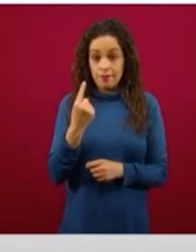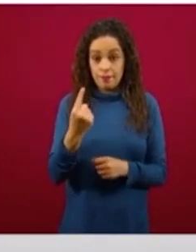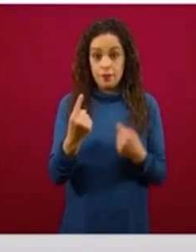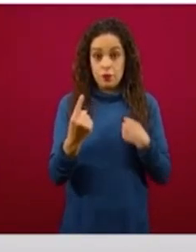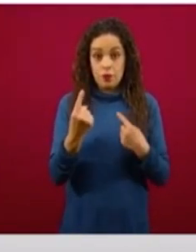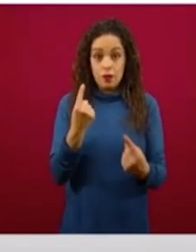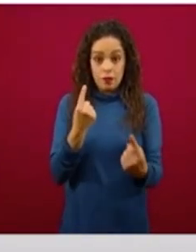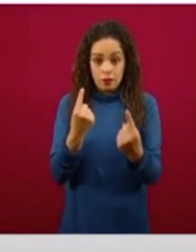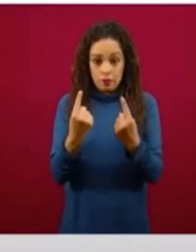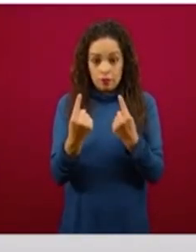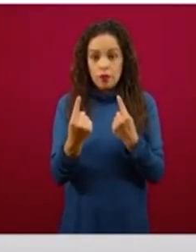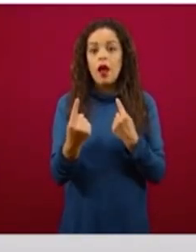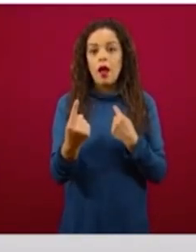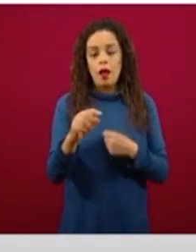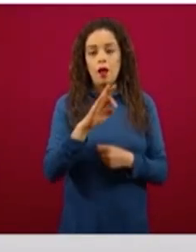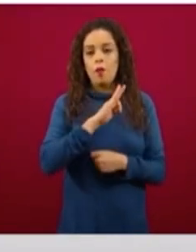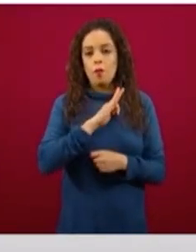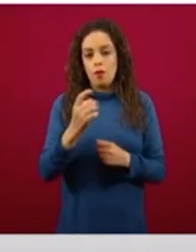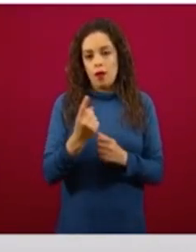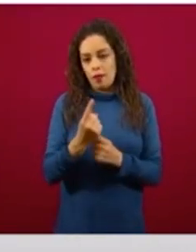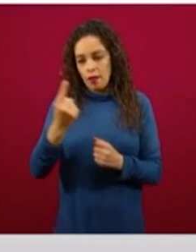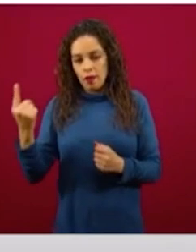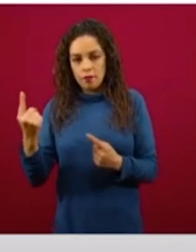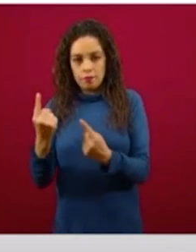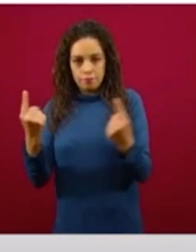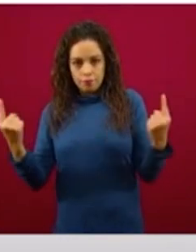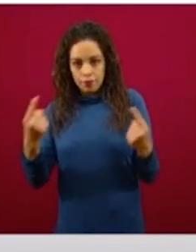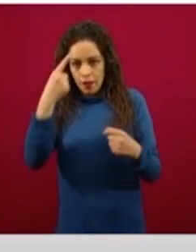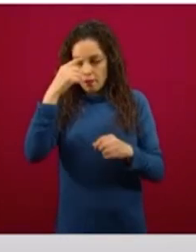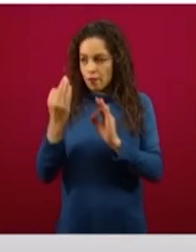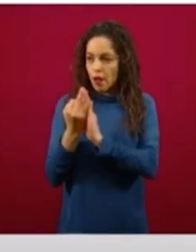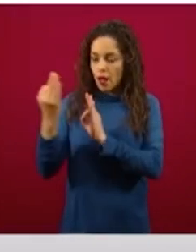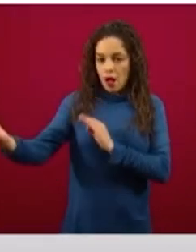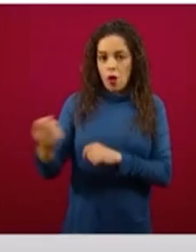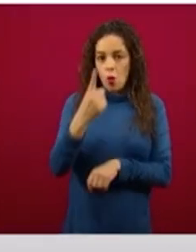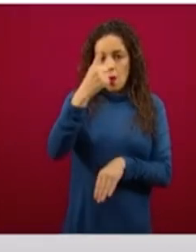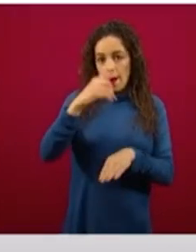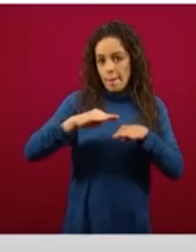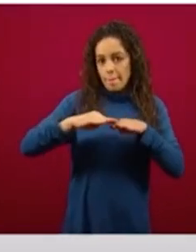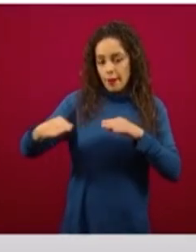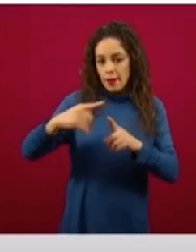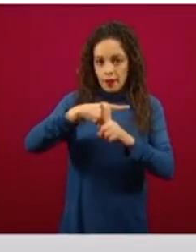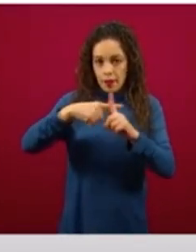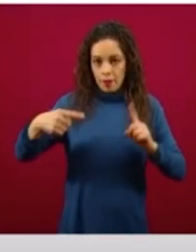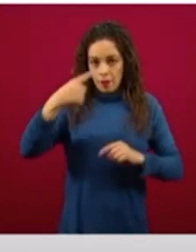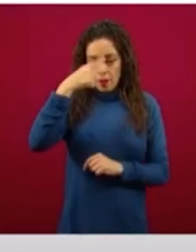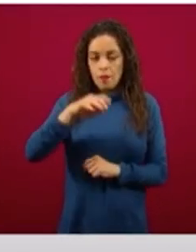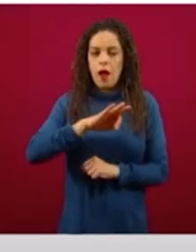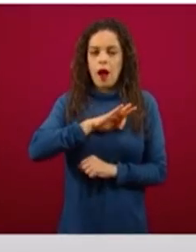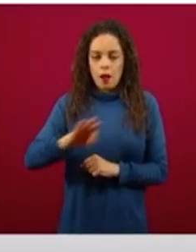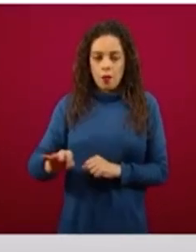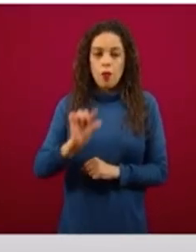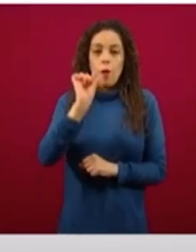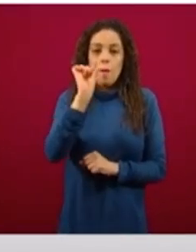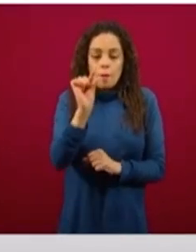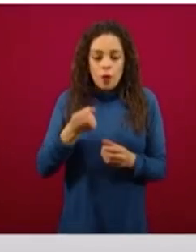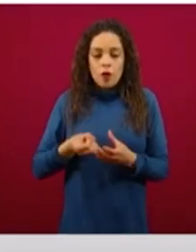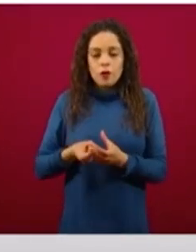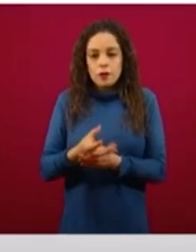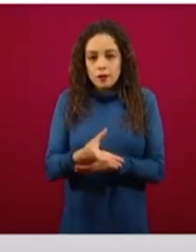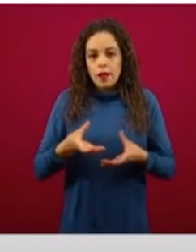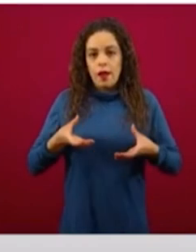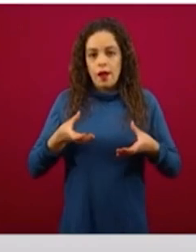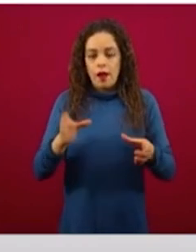a hacernos a un lado mantener esta sana distancia de al menos metro y medio para poder salir transitar un poquito en la calle